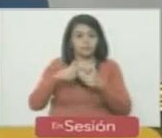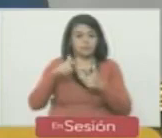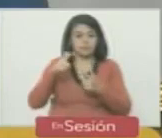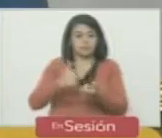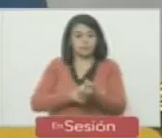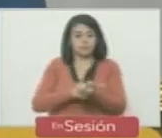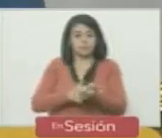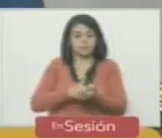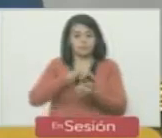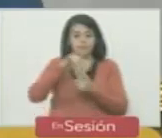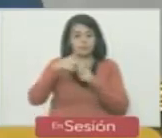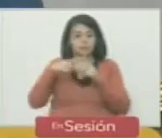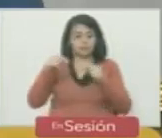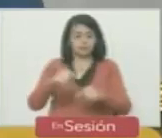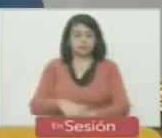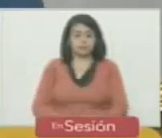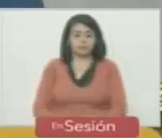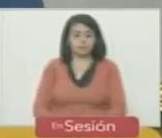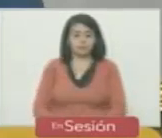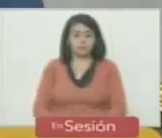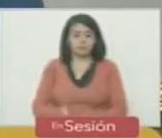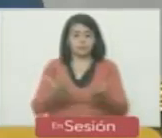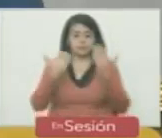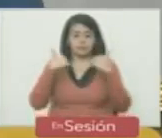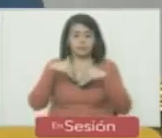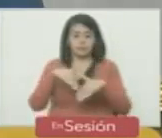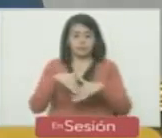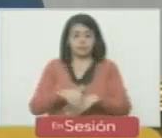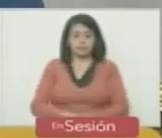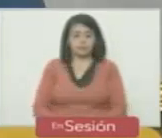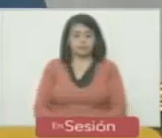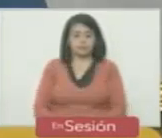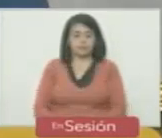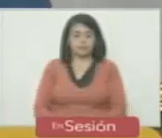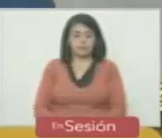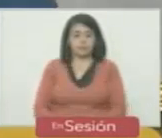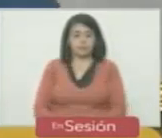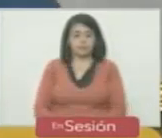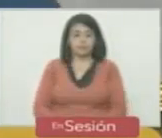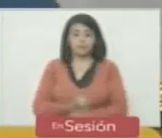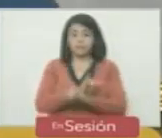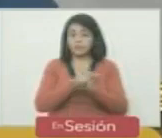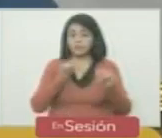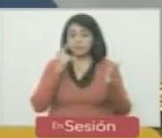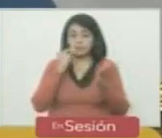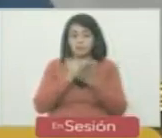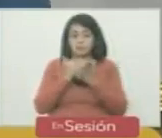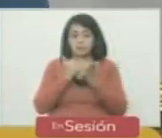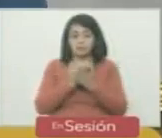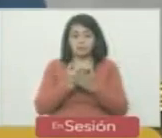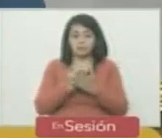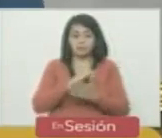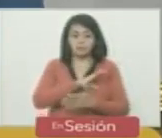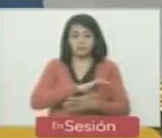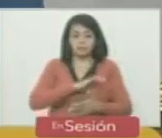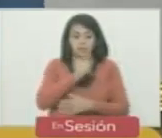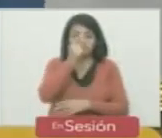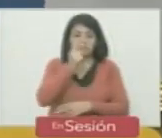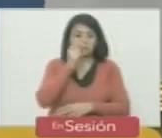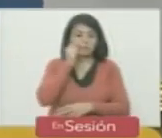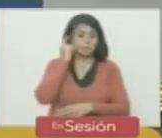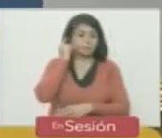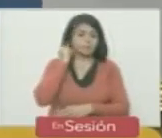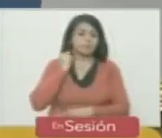hermana Japón. Siguiente punto. ¿Ya está lista la verificación? Por favor, la Comisión de Diputadas y Diputados.